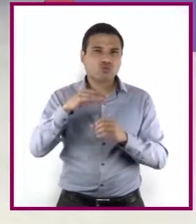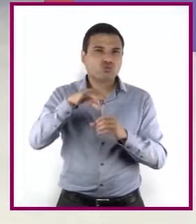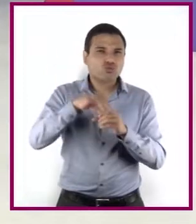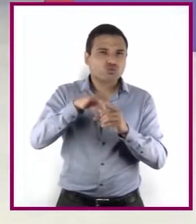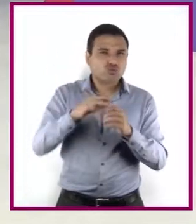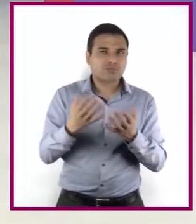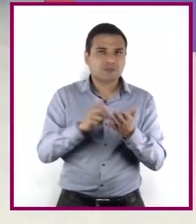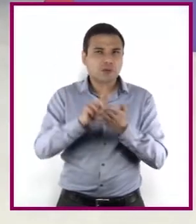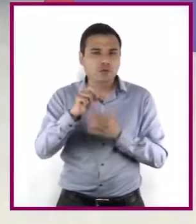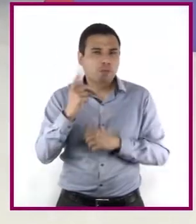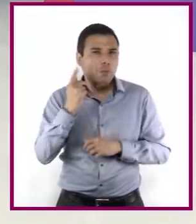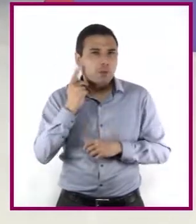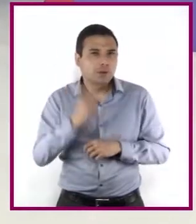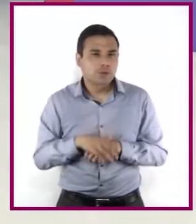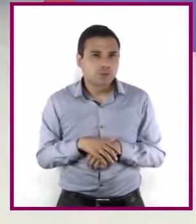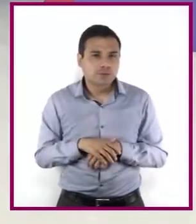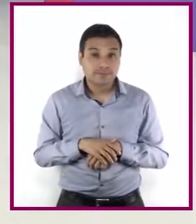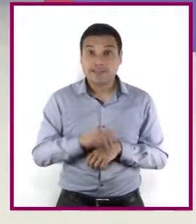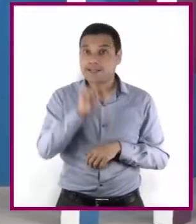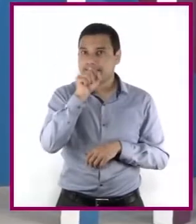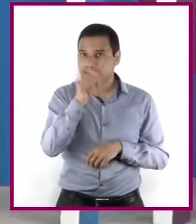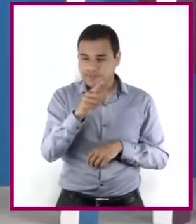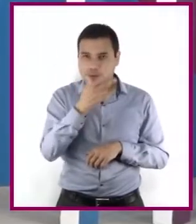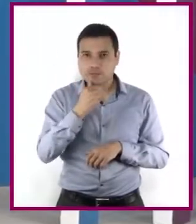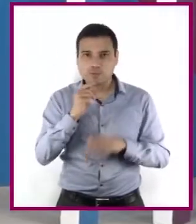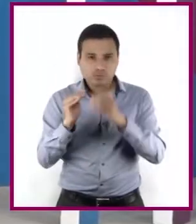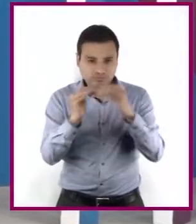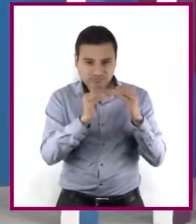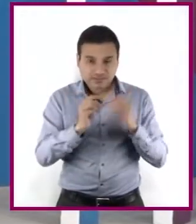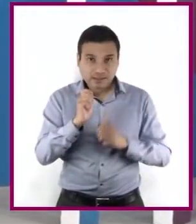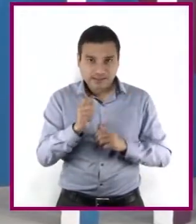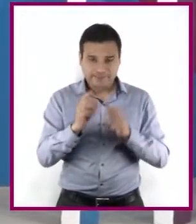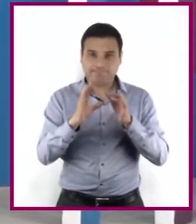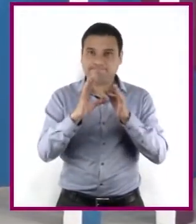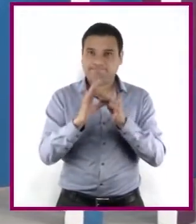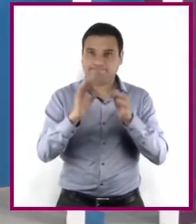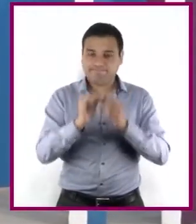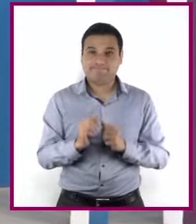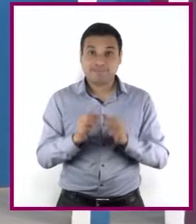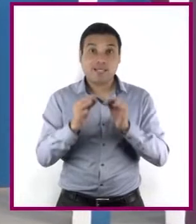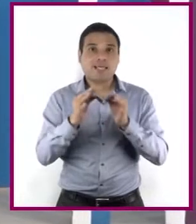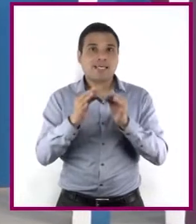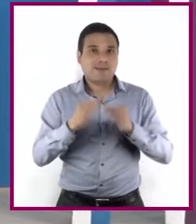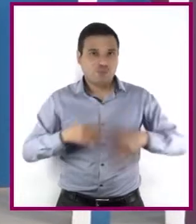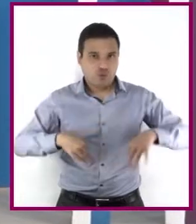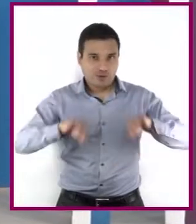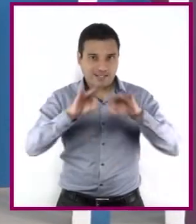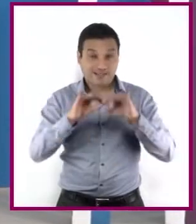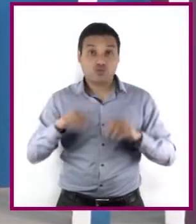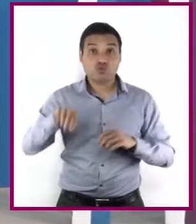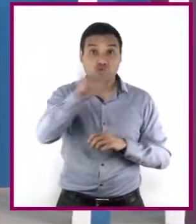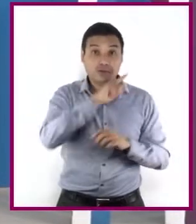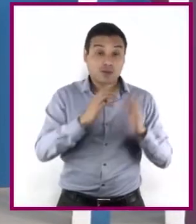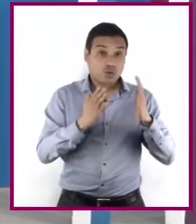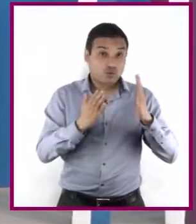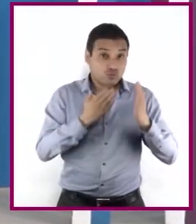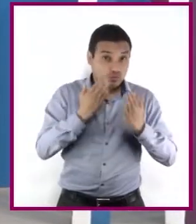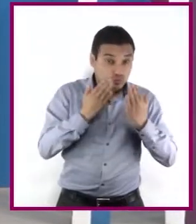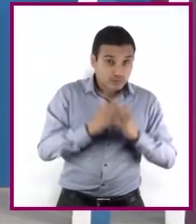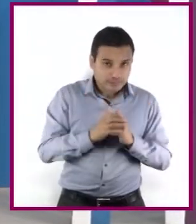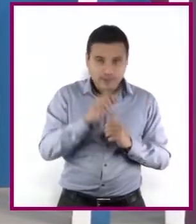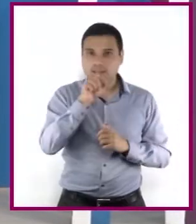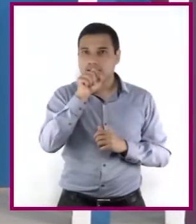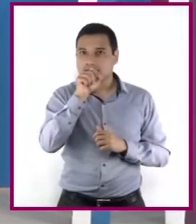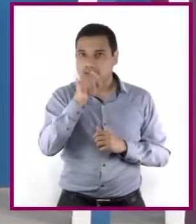reflexionarán sobre la paridad de género. Recuerden la importancia de agregar a sus hábitos de estudio hábitos